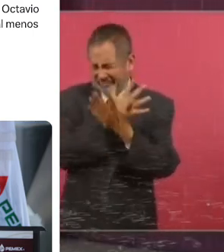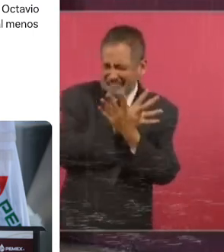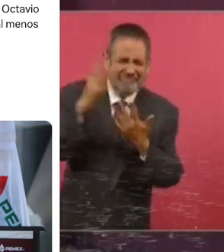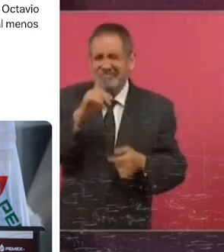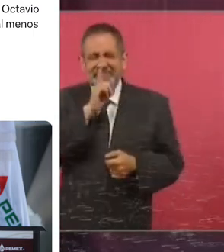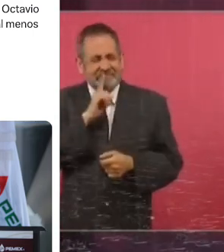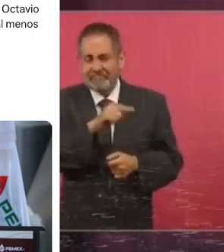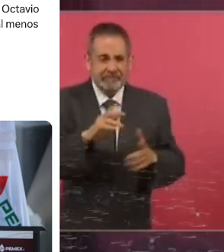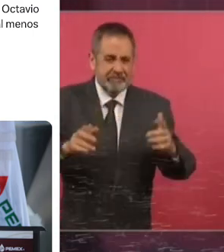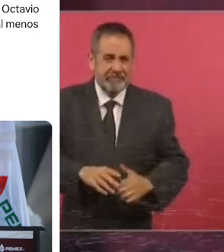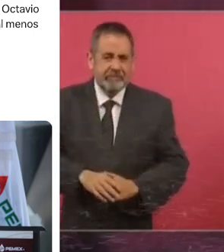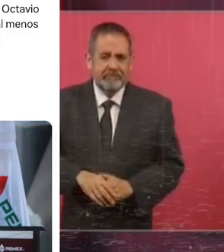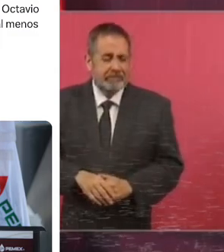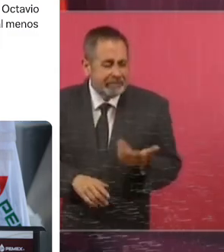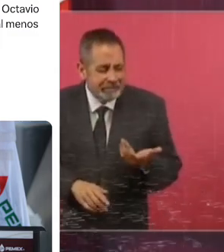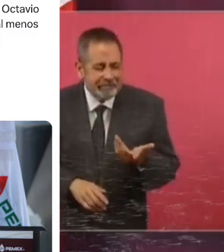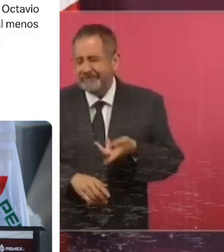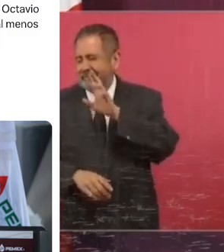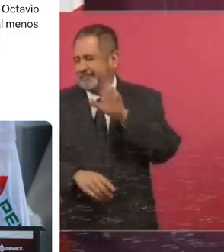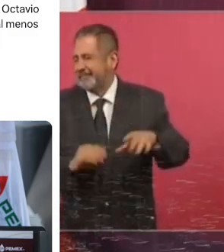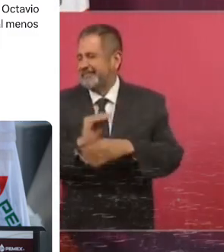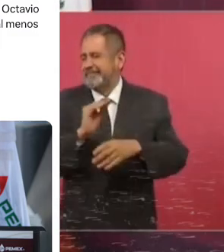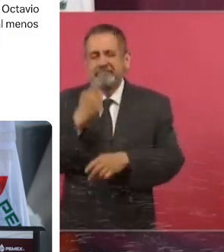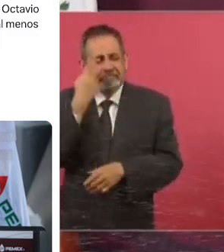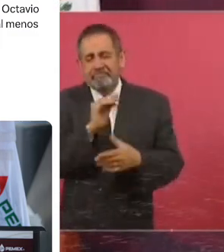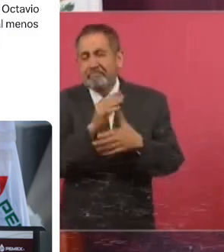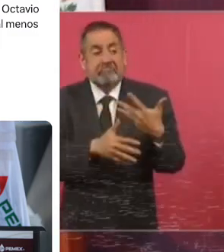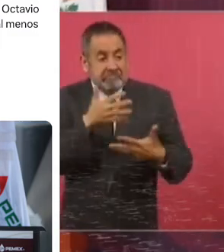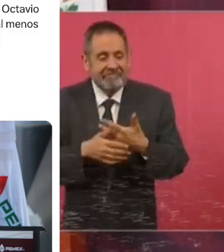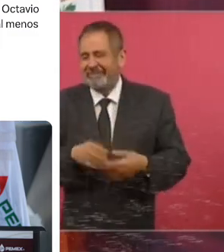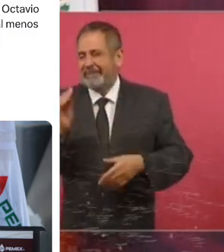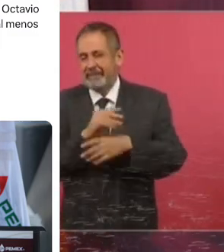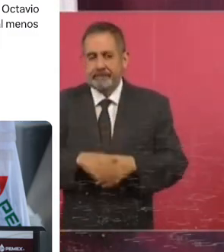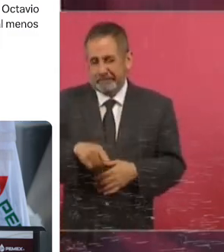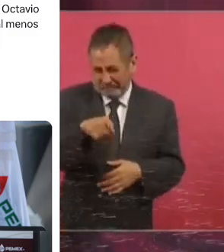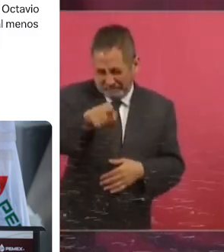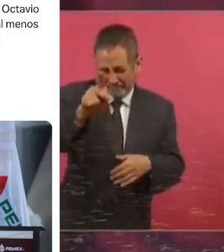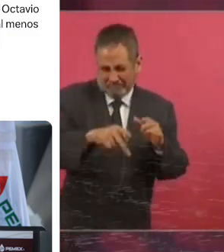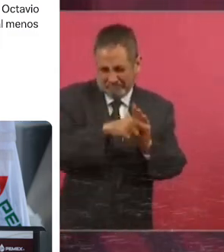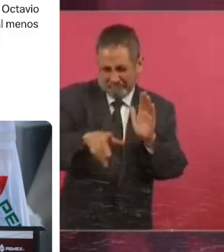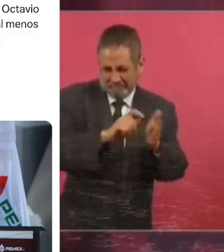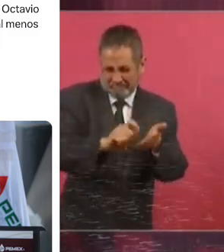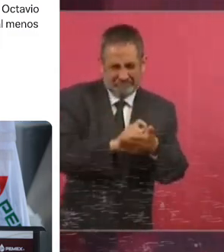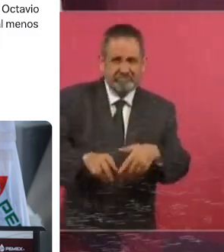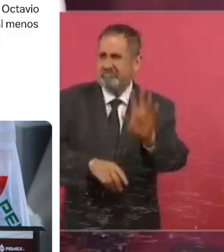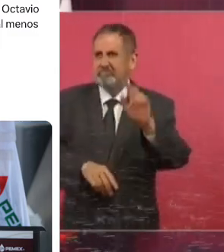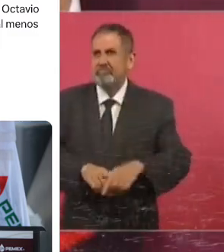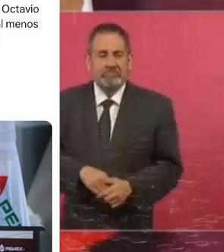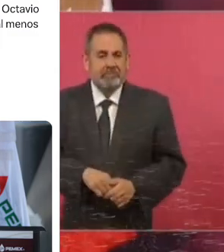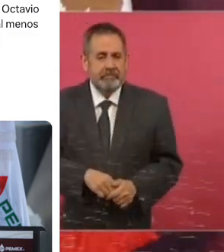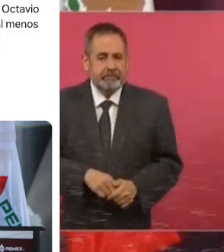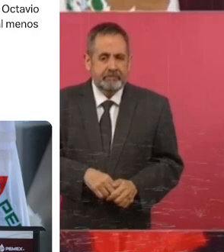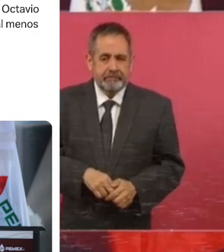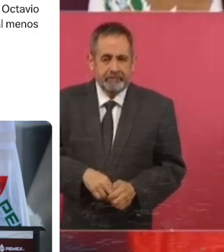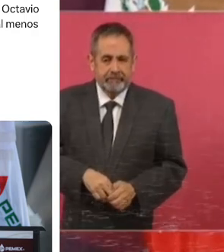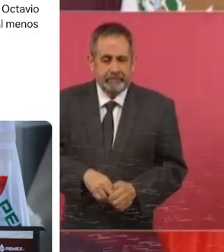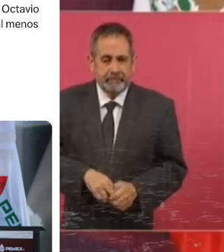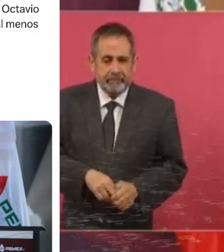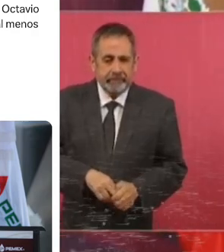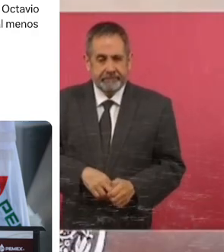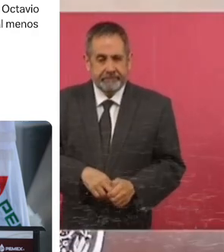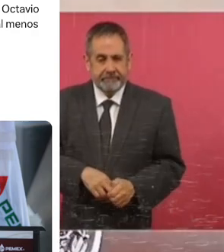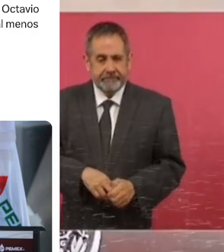exagerada, yo ni contesto. Porque tu periódico no solo